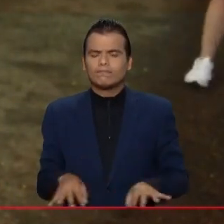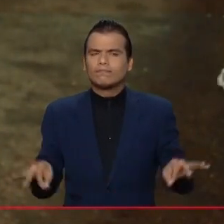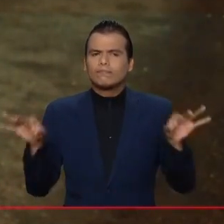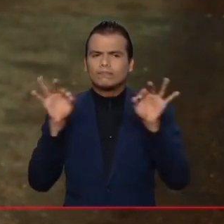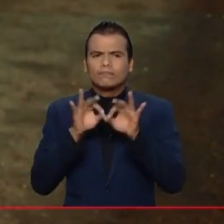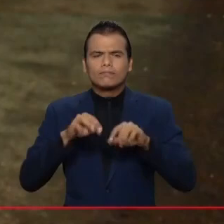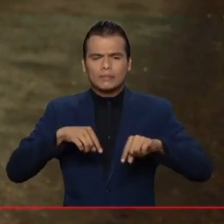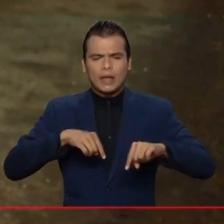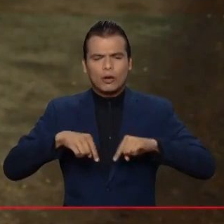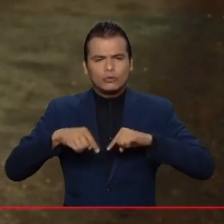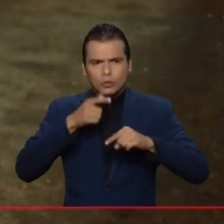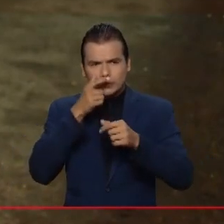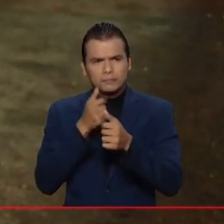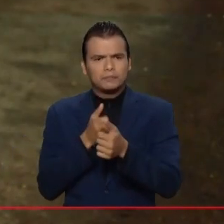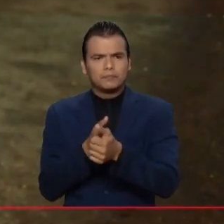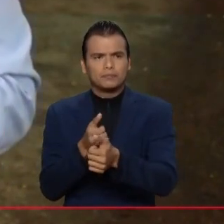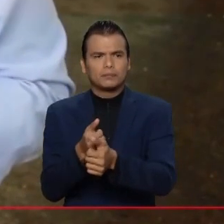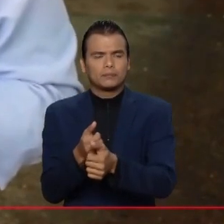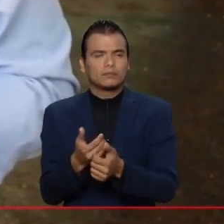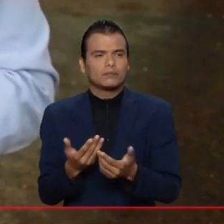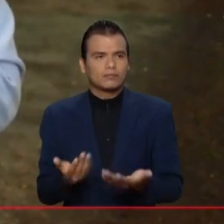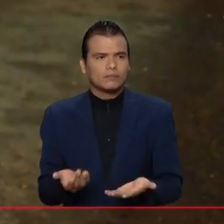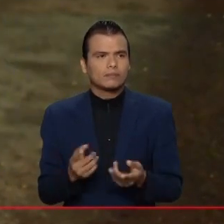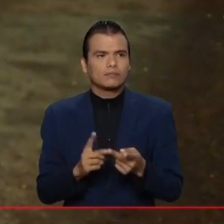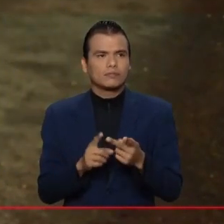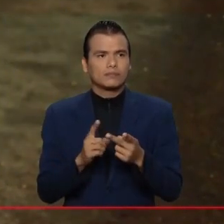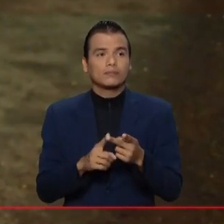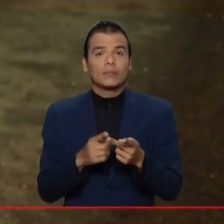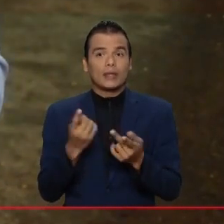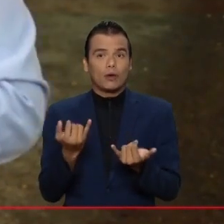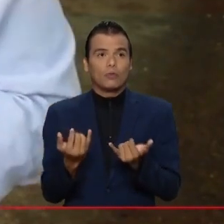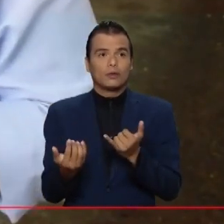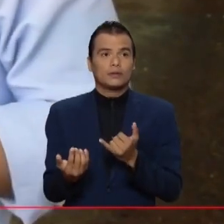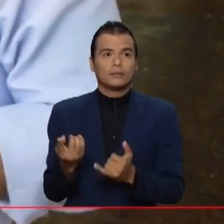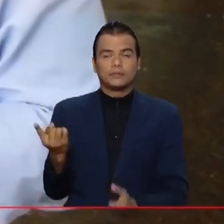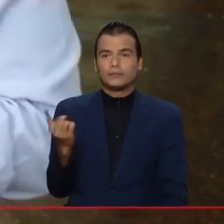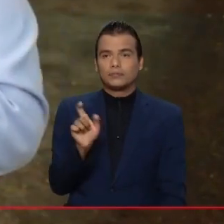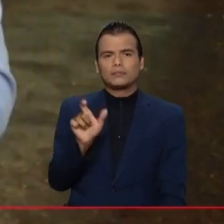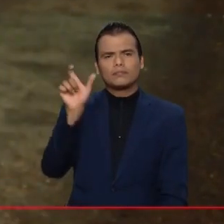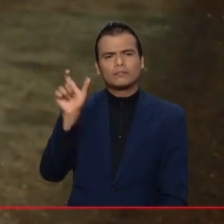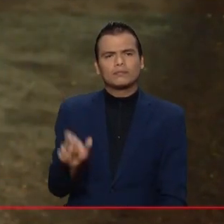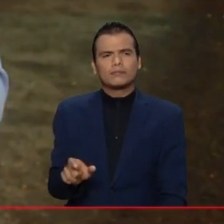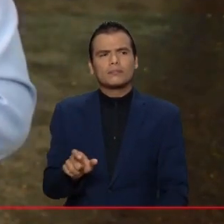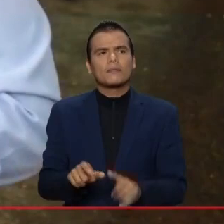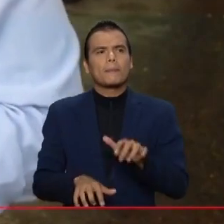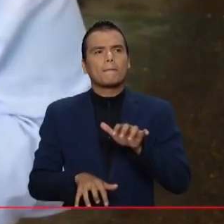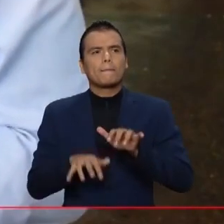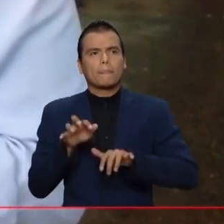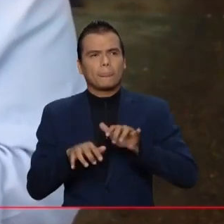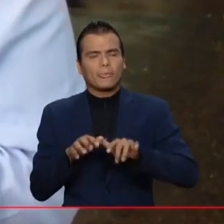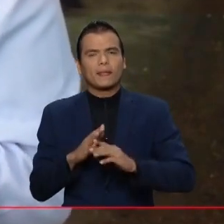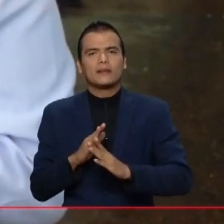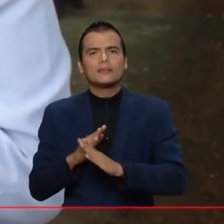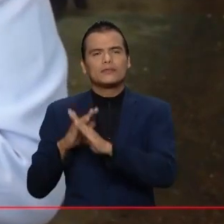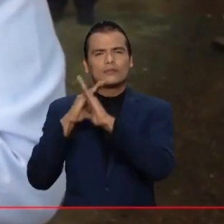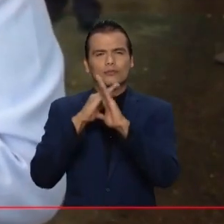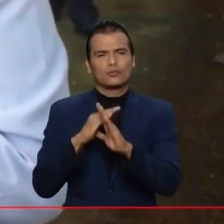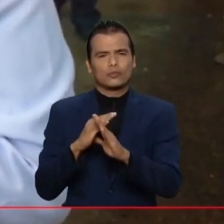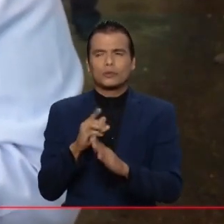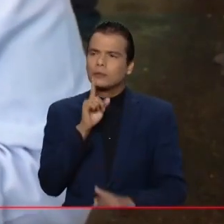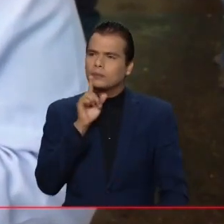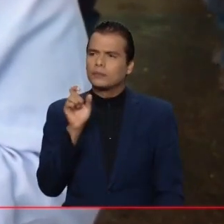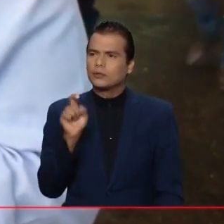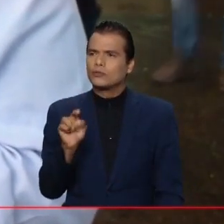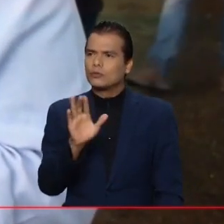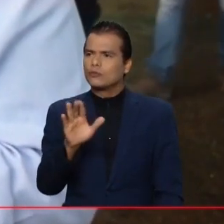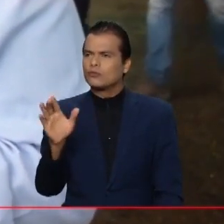las autoridades. Y en este momento pues saludamos al secretario de Seguridad del municipio de Palmira. Coronel, bienvenido, y pues coméntenos pues el